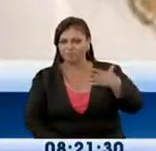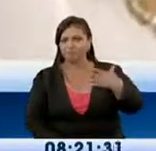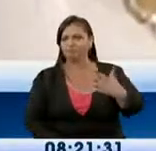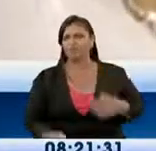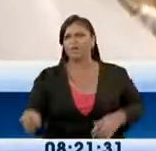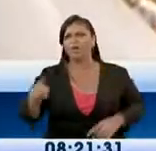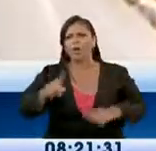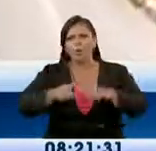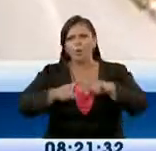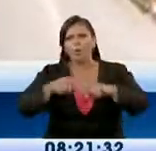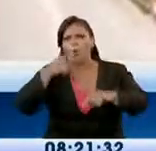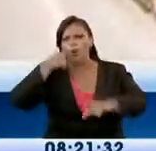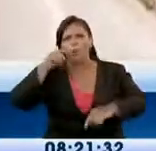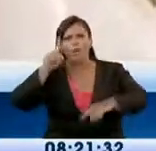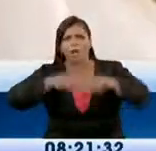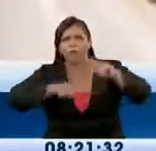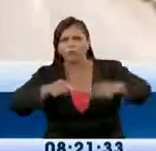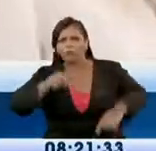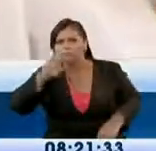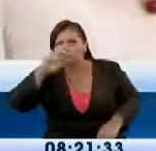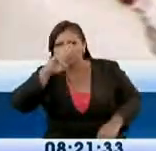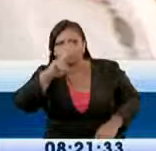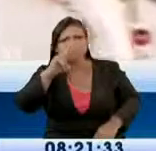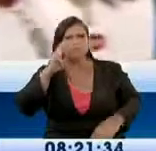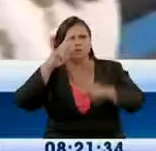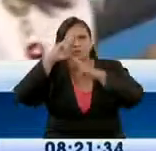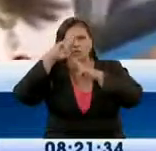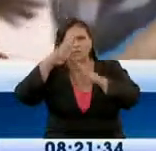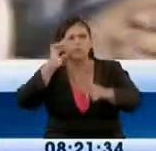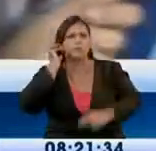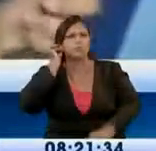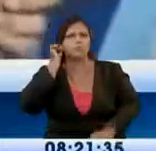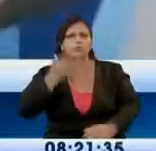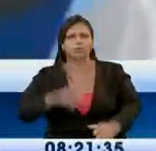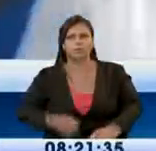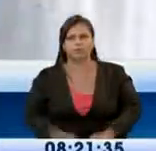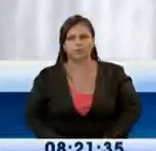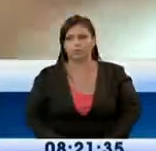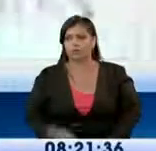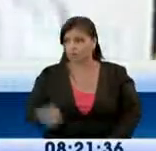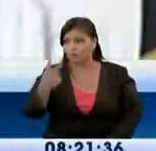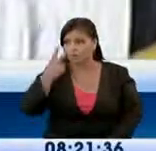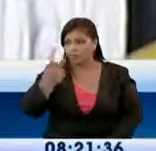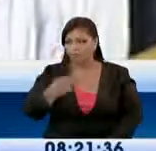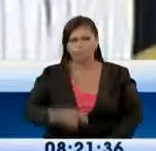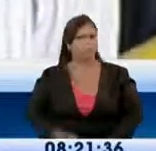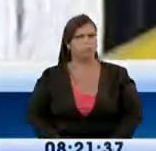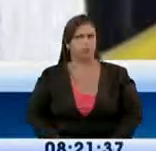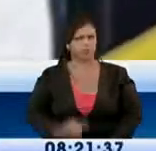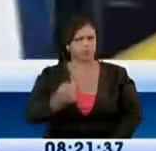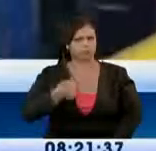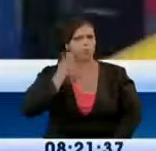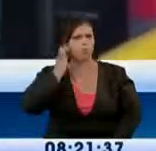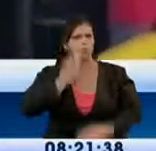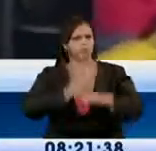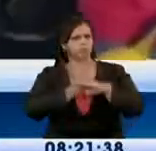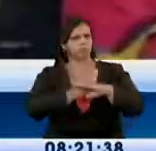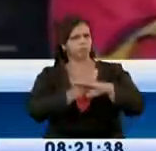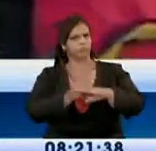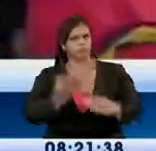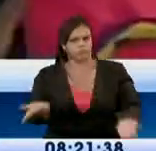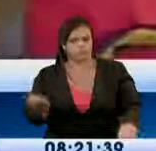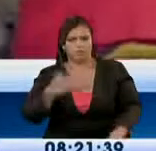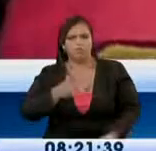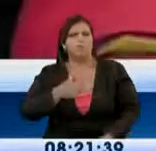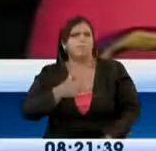de pronto también eso? Gracias a Dios, no, porque si yo veo... Usted reacciona, usted defiende a las mujeres. Sí, si tengo mis hijos y mi mujer.